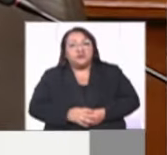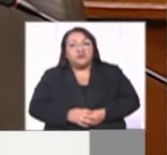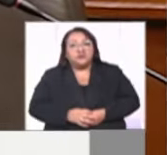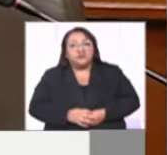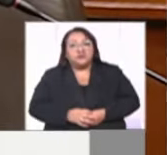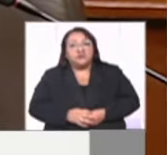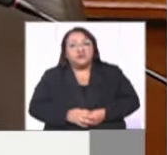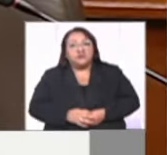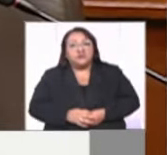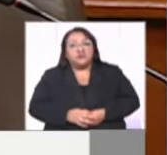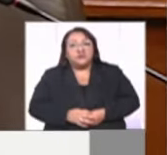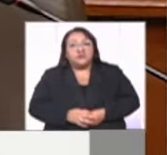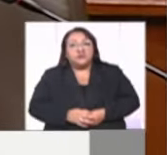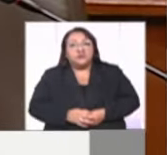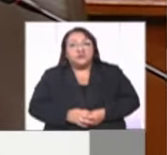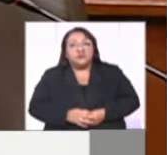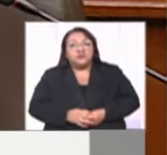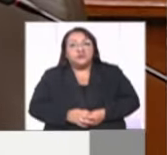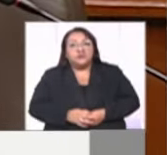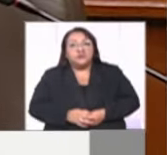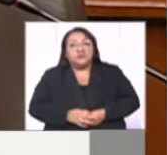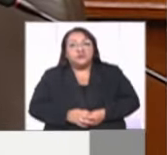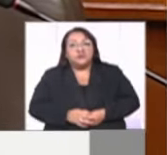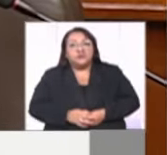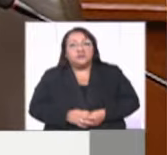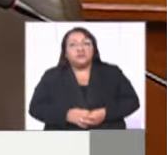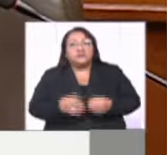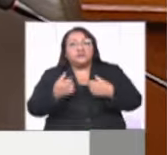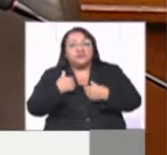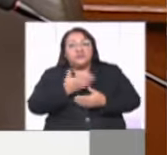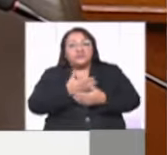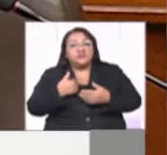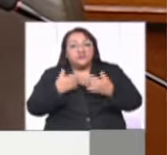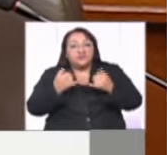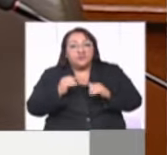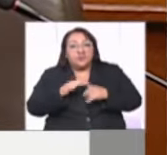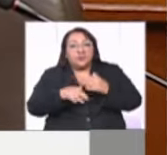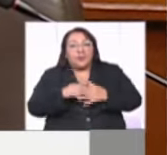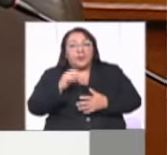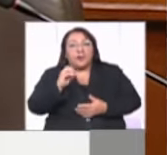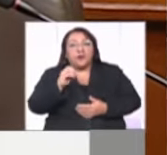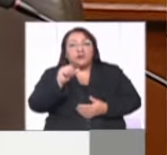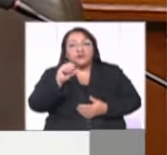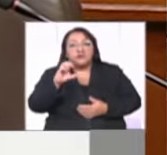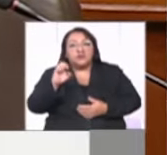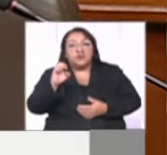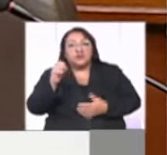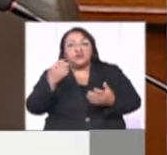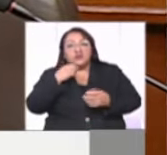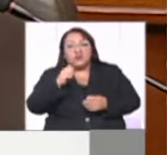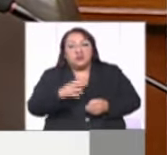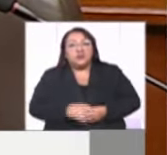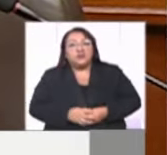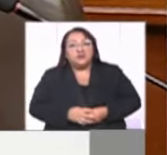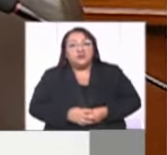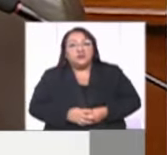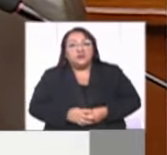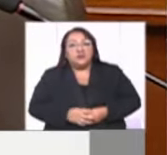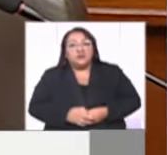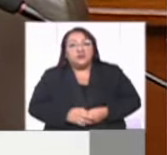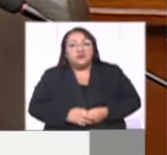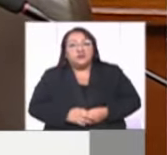3.9% de boletos. Tenemos, presidente, el informe del OCE, donde indica lo